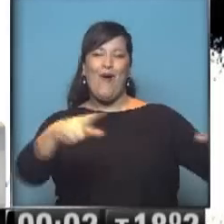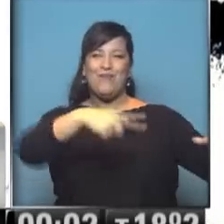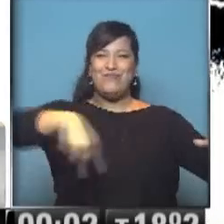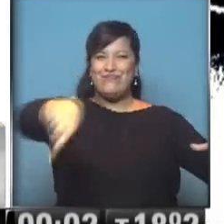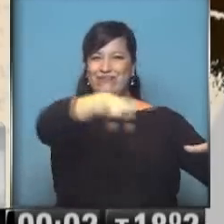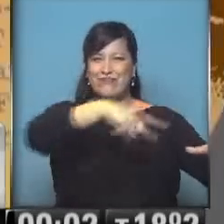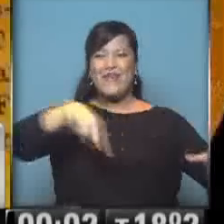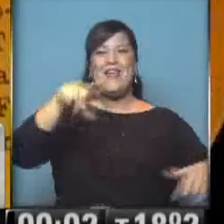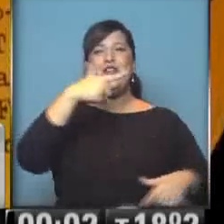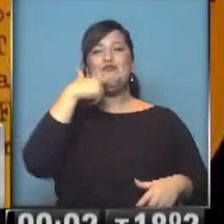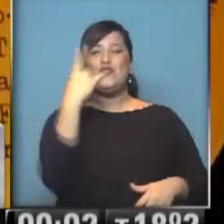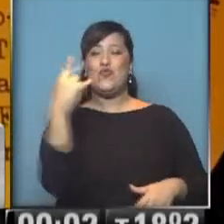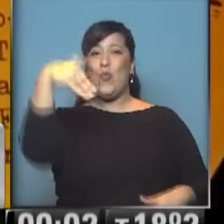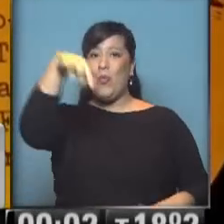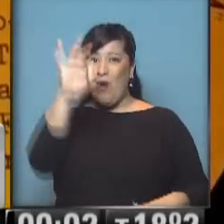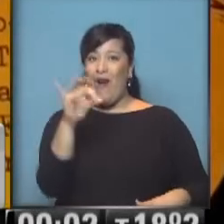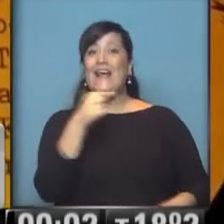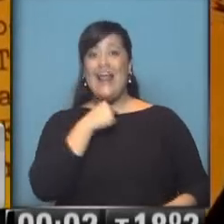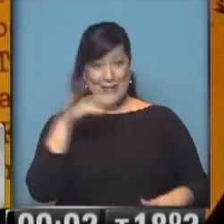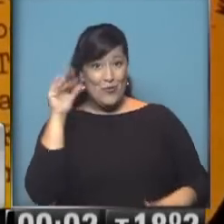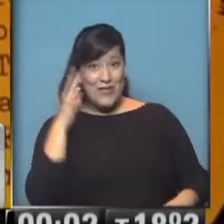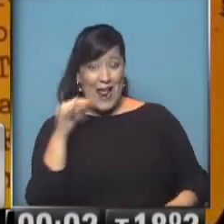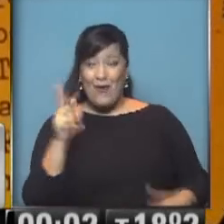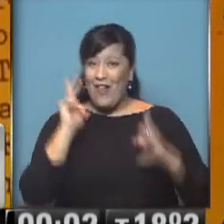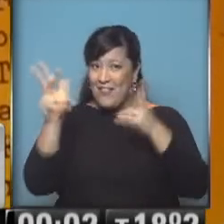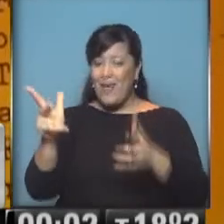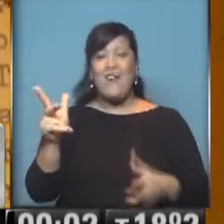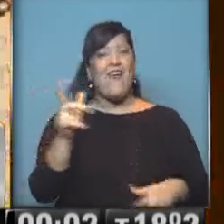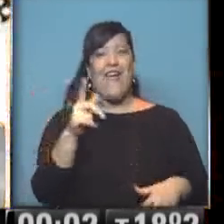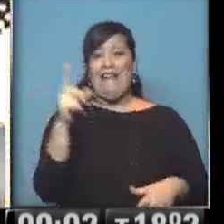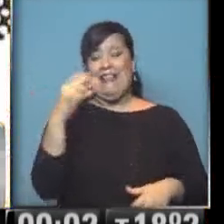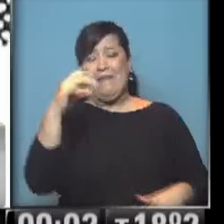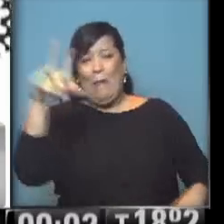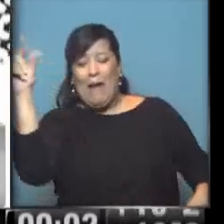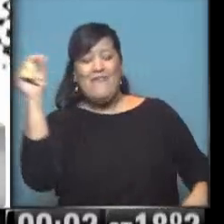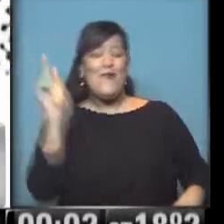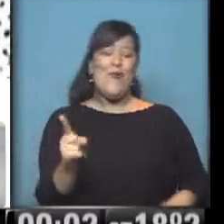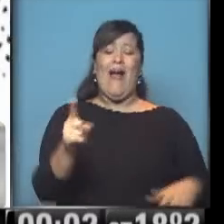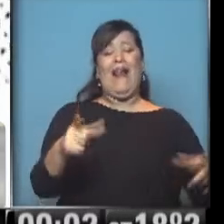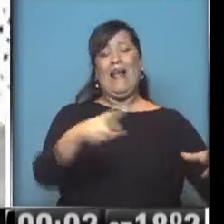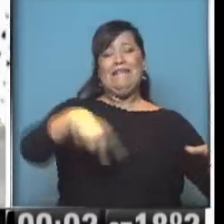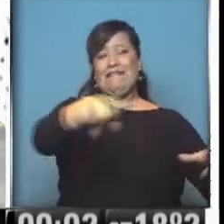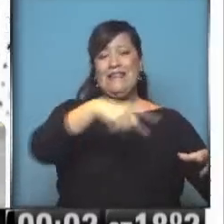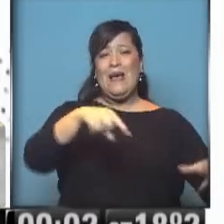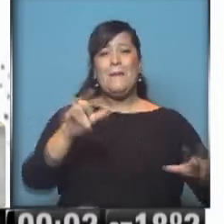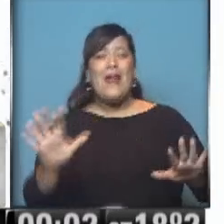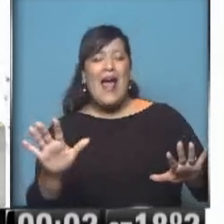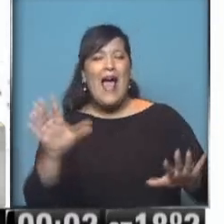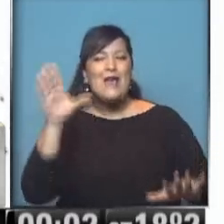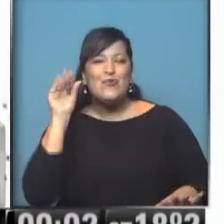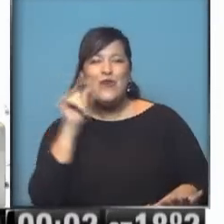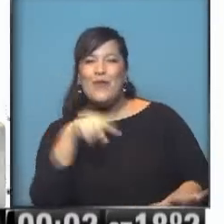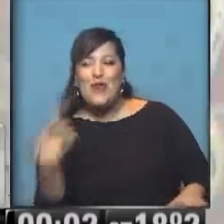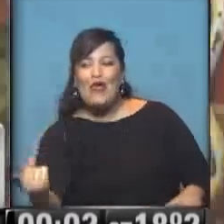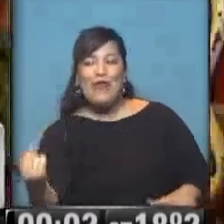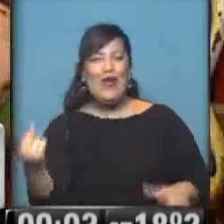de Sumo y digo, ¿querés escuchar algo? Y bueno, nos tenemos que ir, pero bueno, puso uno. Bueno, vamos, para, escuchamos este otro,